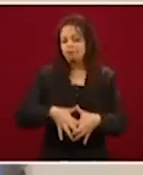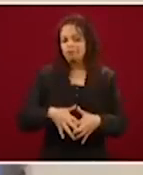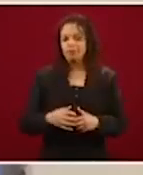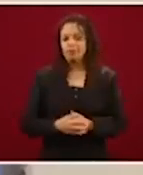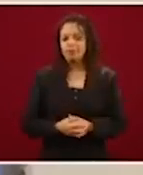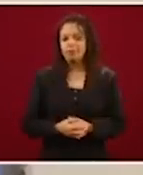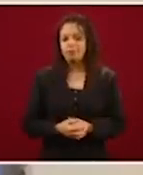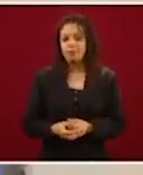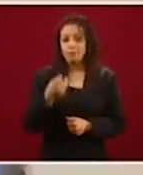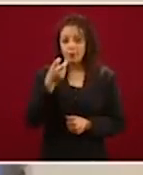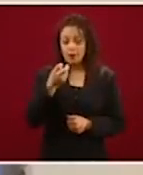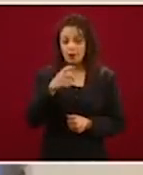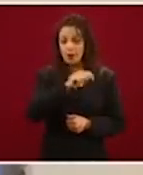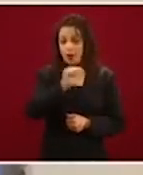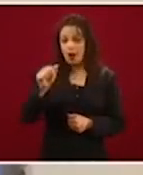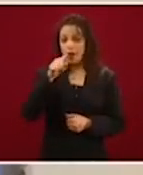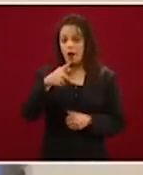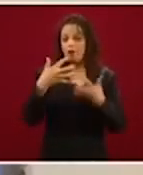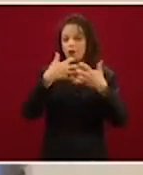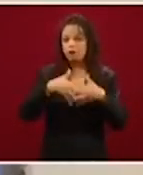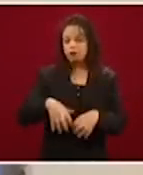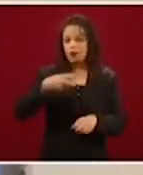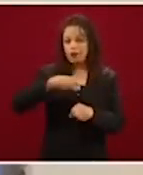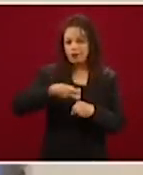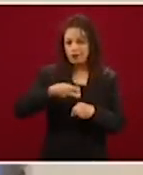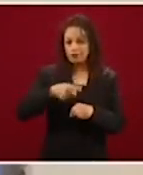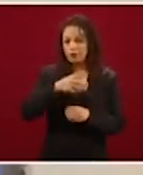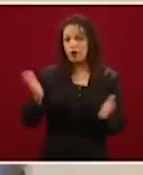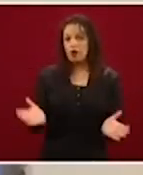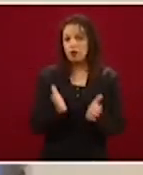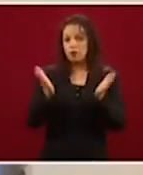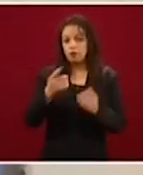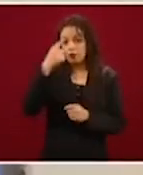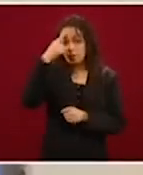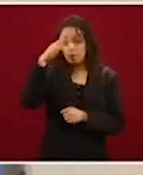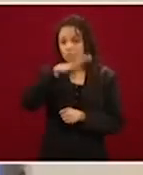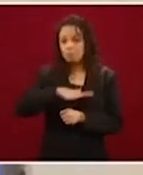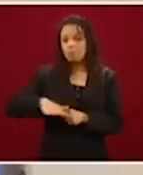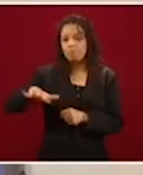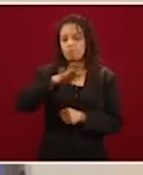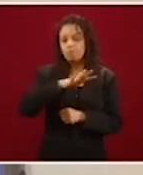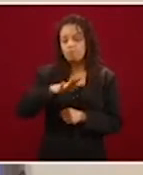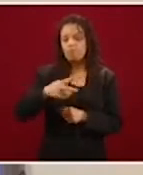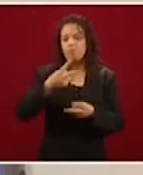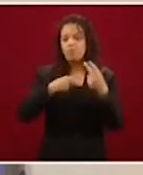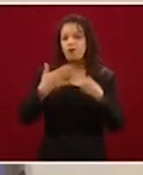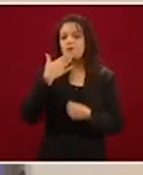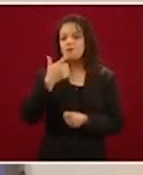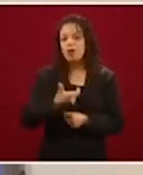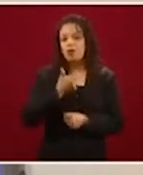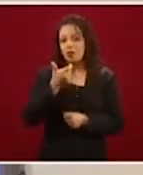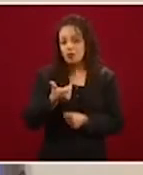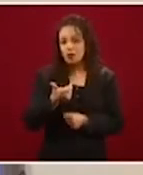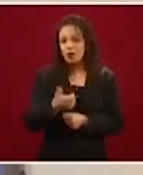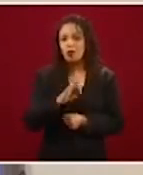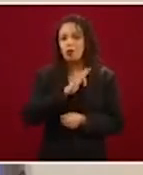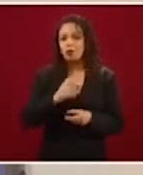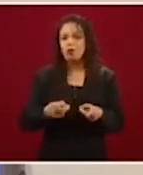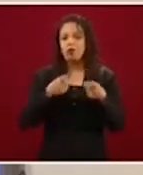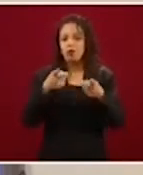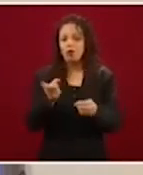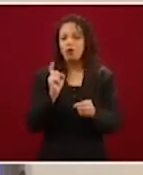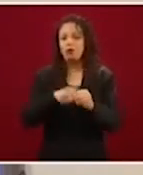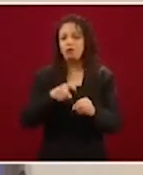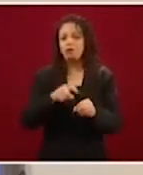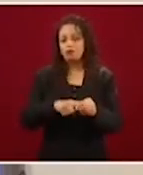que impulsará el desarrollo económico de la región pues requerirá de bienes servicios generará empleos y oportunidades de inversión